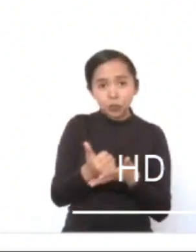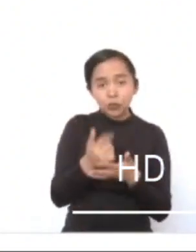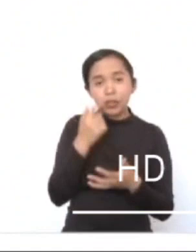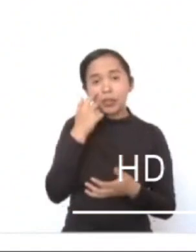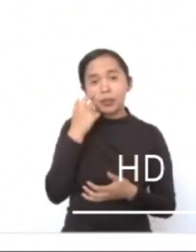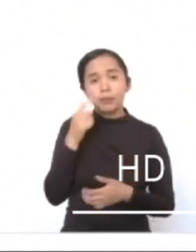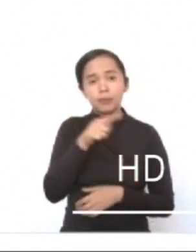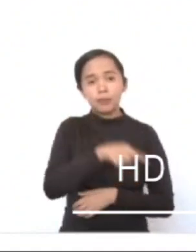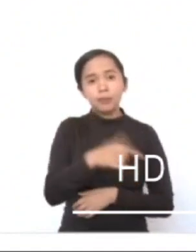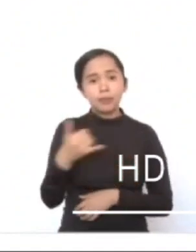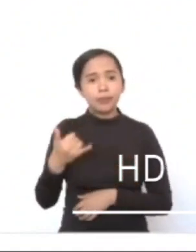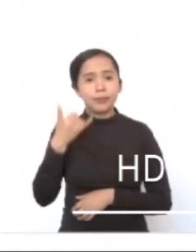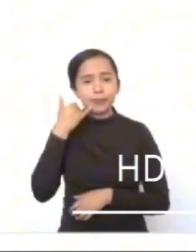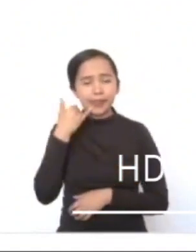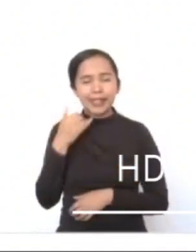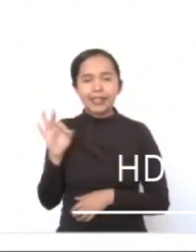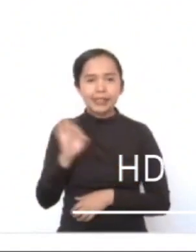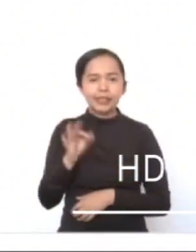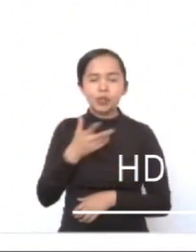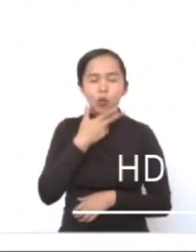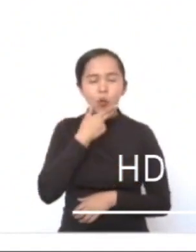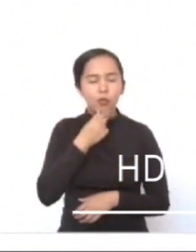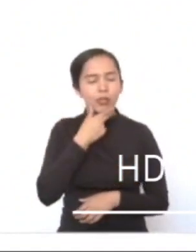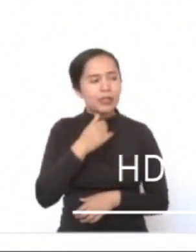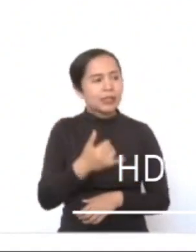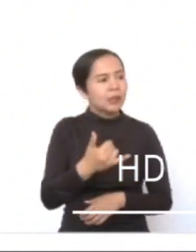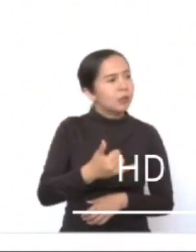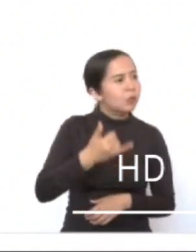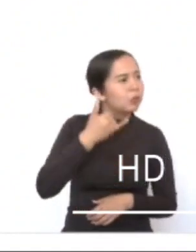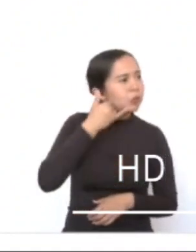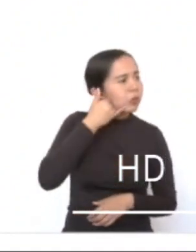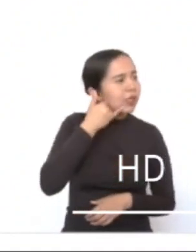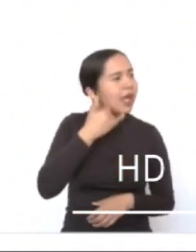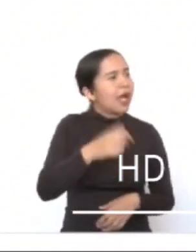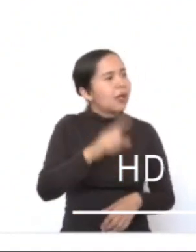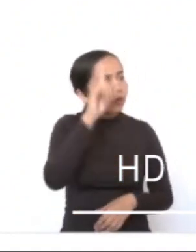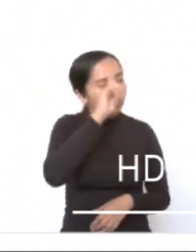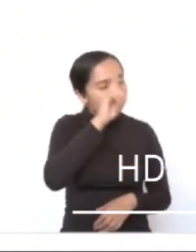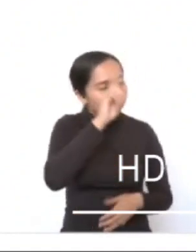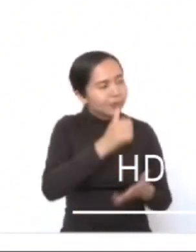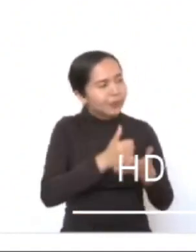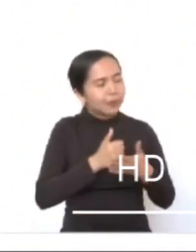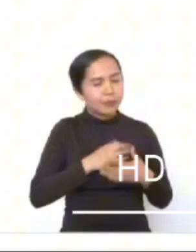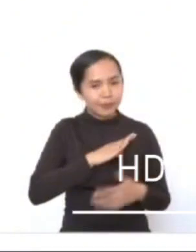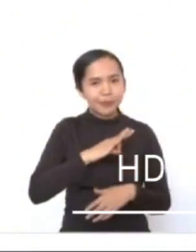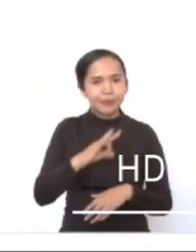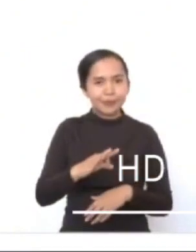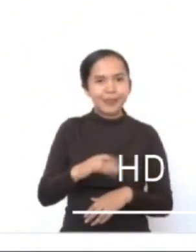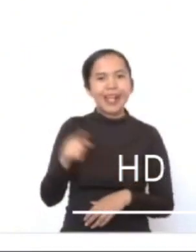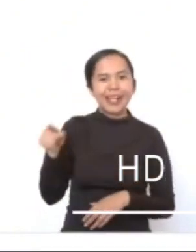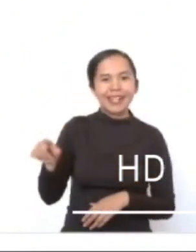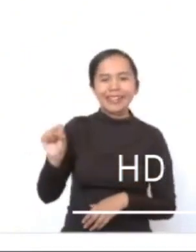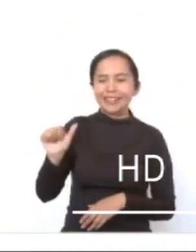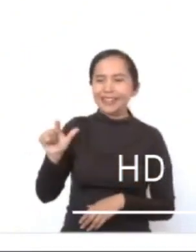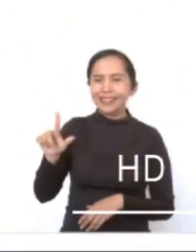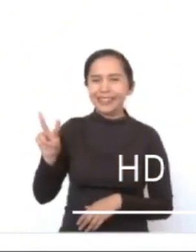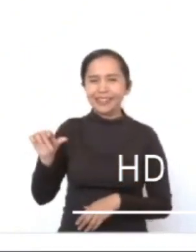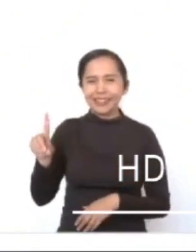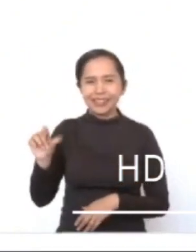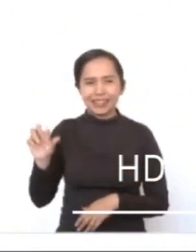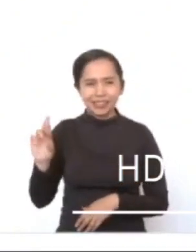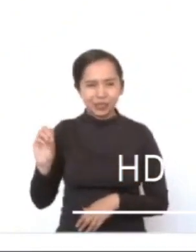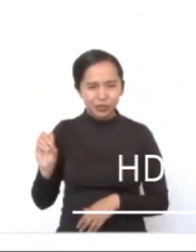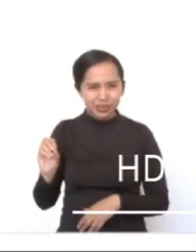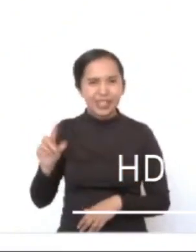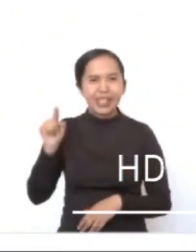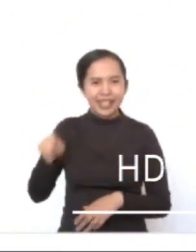quieren marcar, si necesitan hablar, ya lo explicará muchísimo mejor Salvador Guerrero que yo. Muchas gracias y esta es nuestra